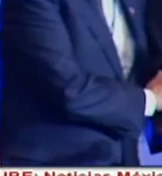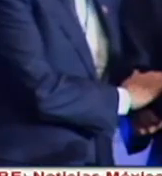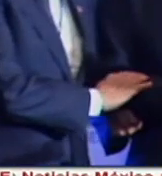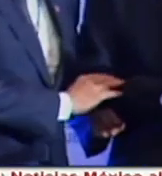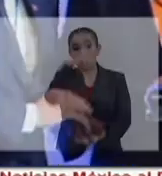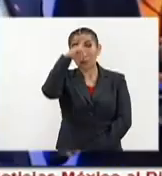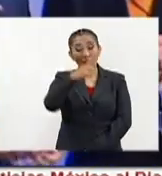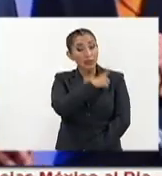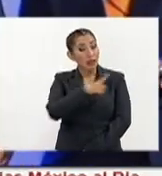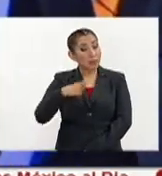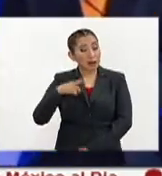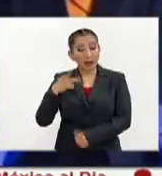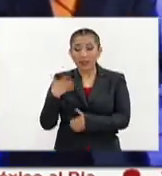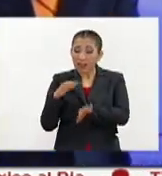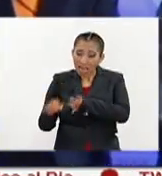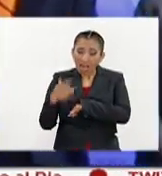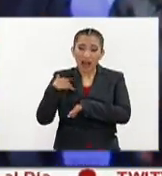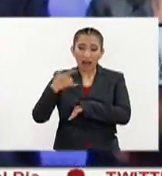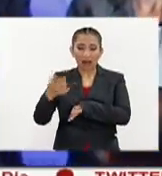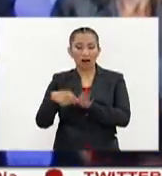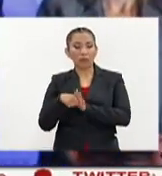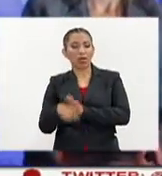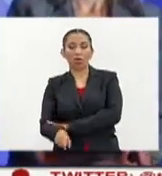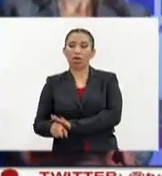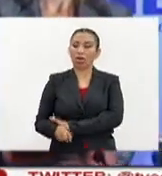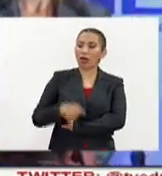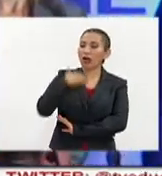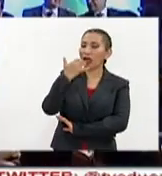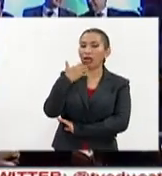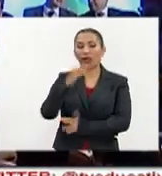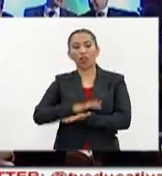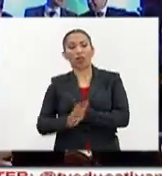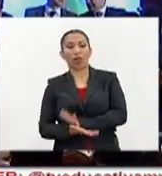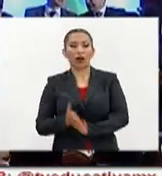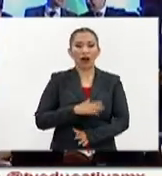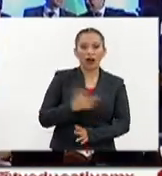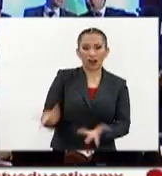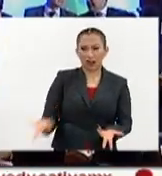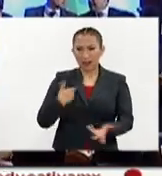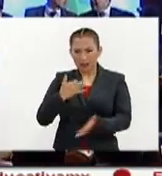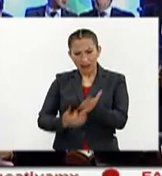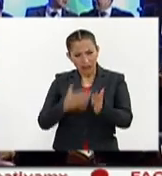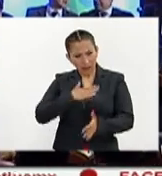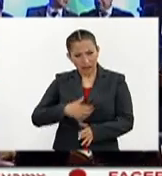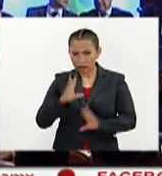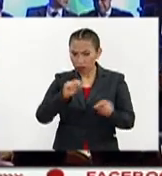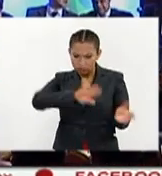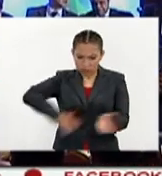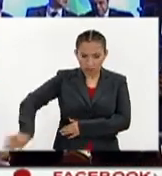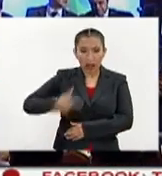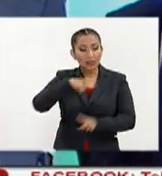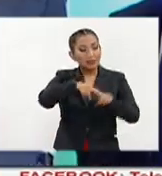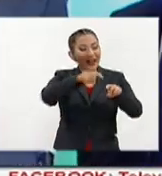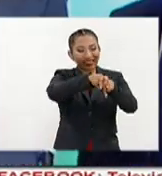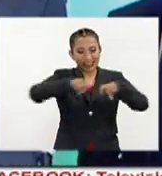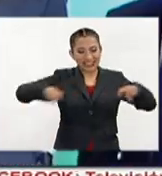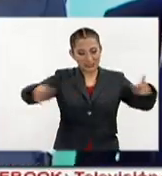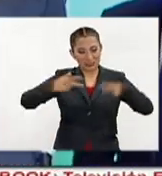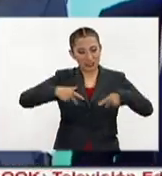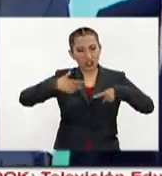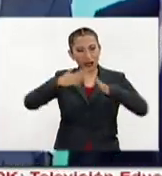México debe trabajar por un país donde la corrupción y la impunidad no tengan espacio. Así lo afirmaron diversos servidores públicos y